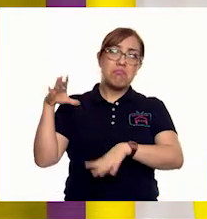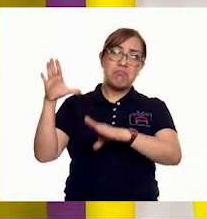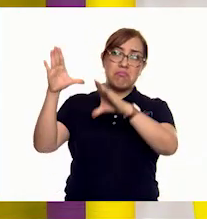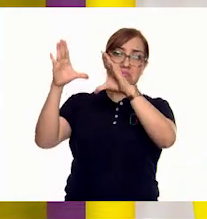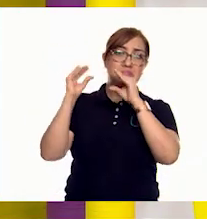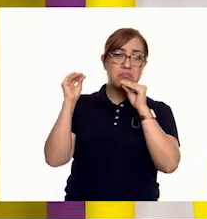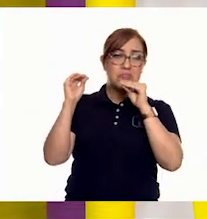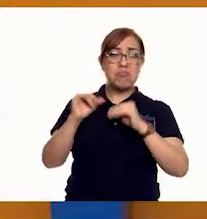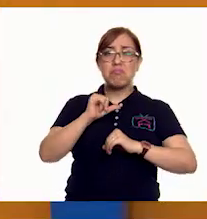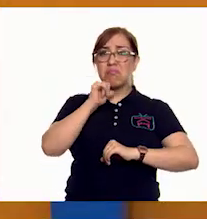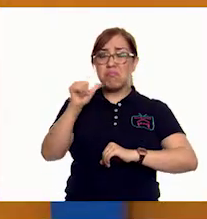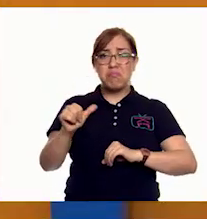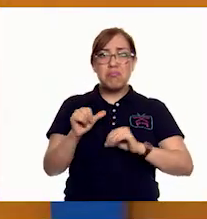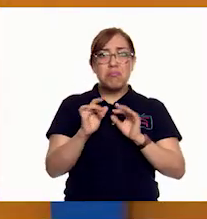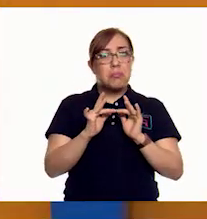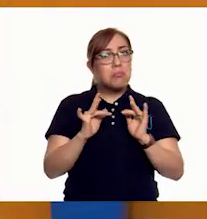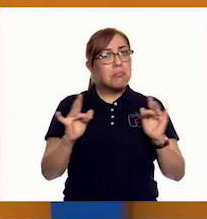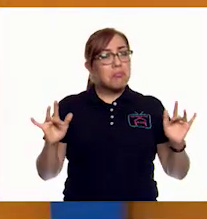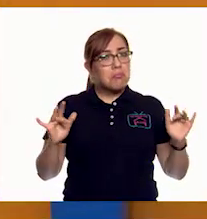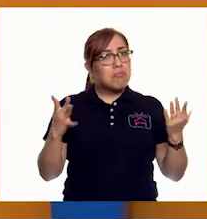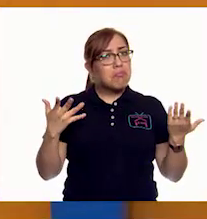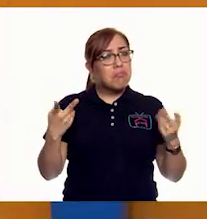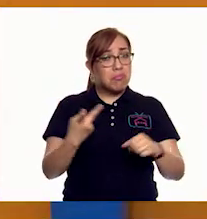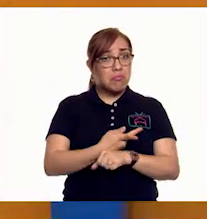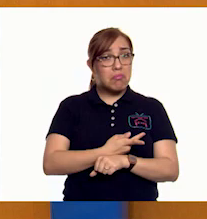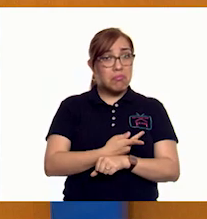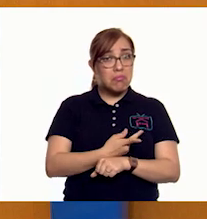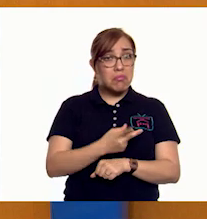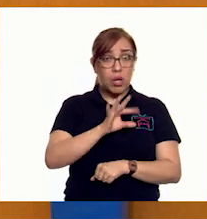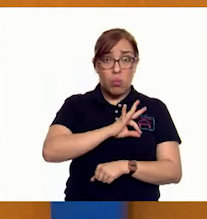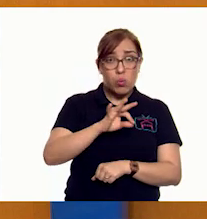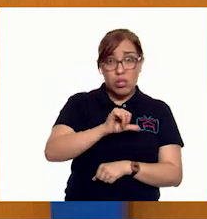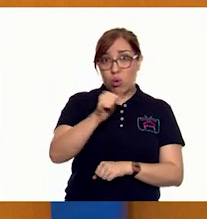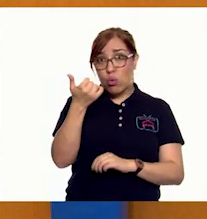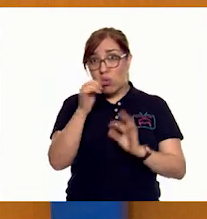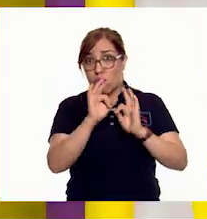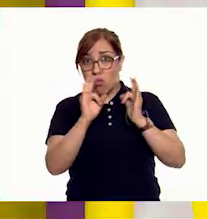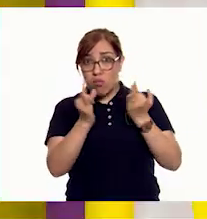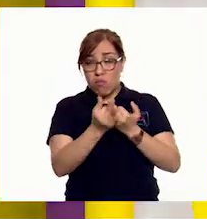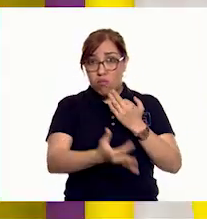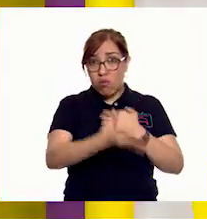¿Sería posible que nosotros podamos aprenderlo de otra manera?